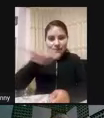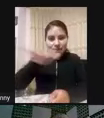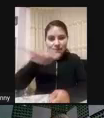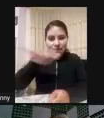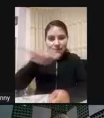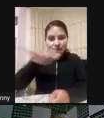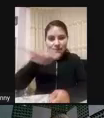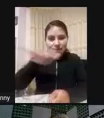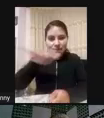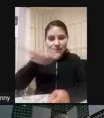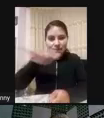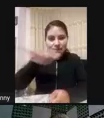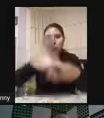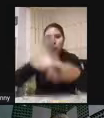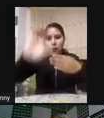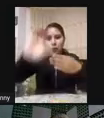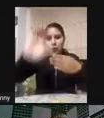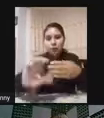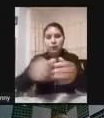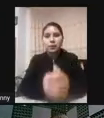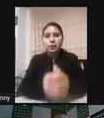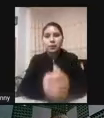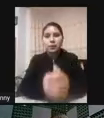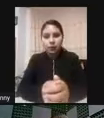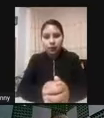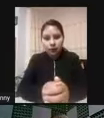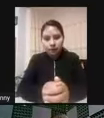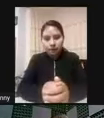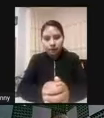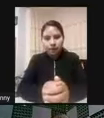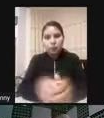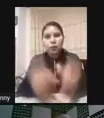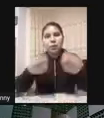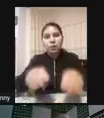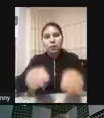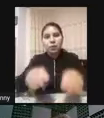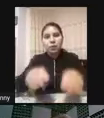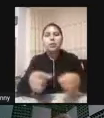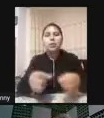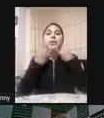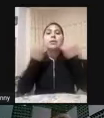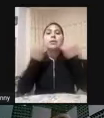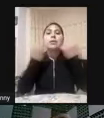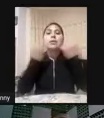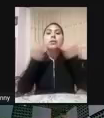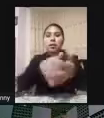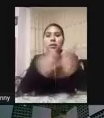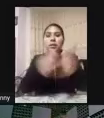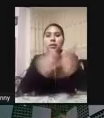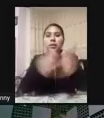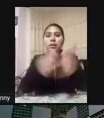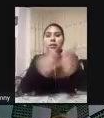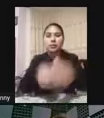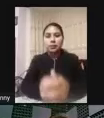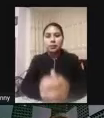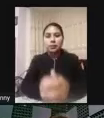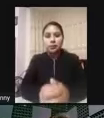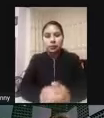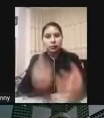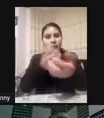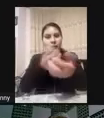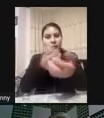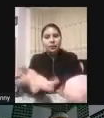y así también brindarles un poco más de apoyo e información a toda la población. Es así, querida doctora. Así que, queridos amigos, gracias